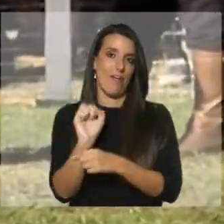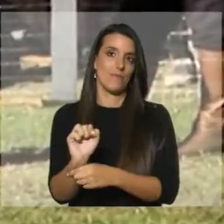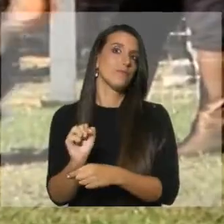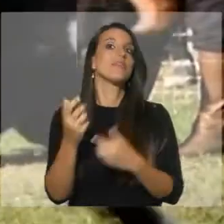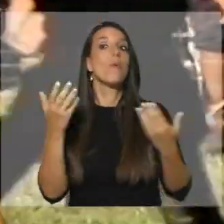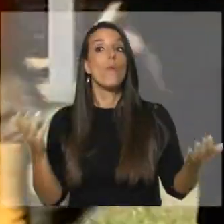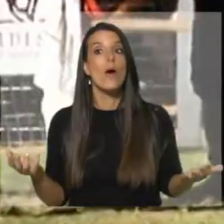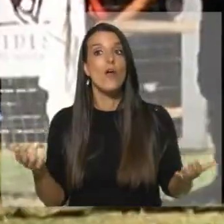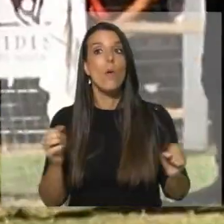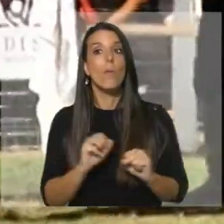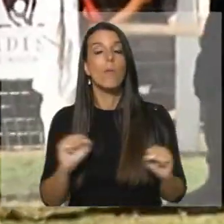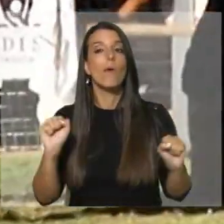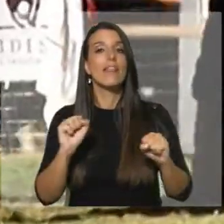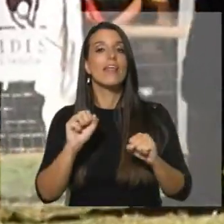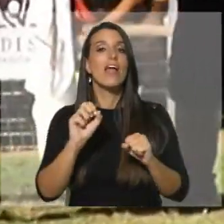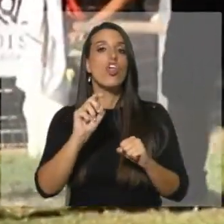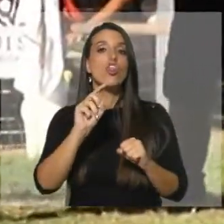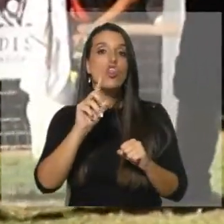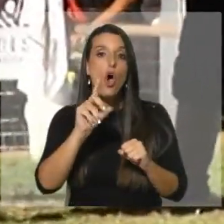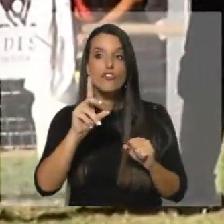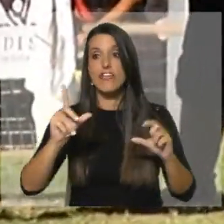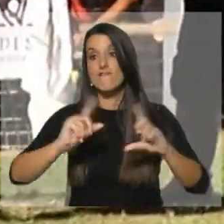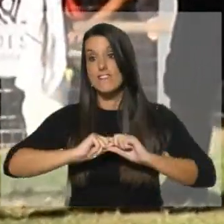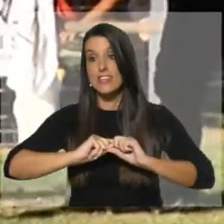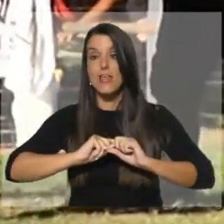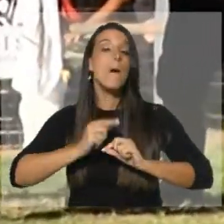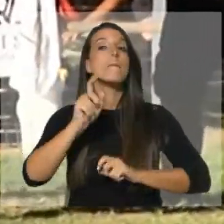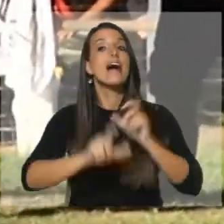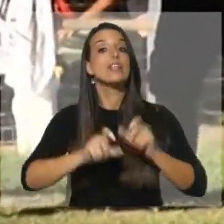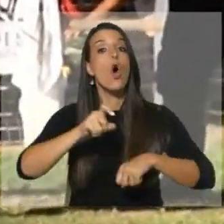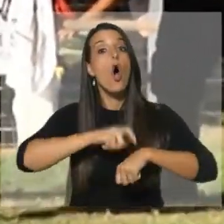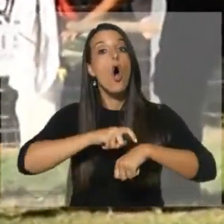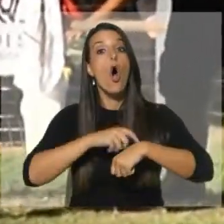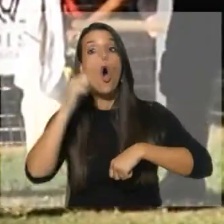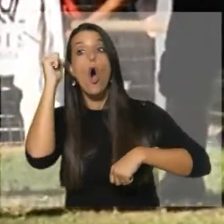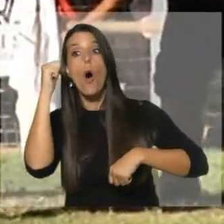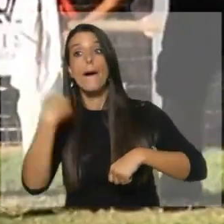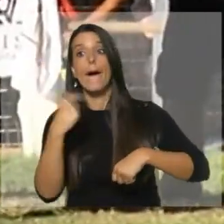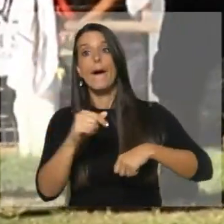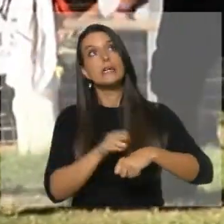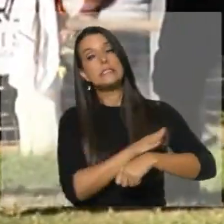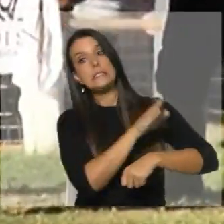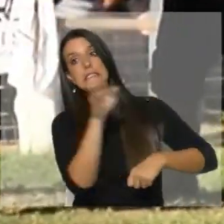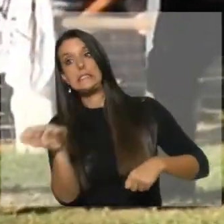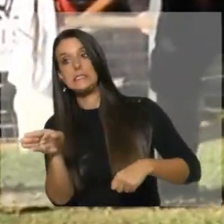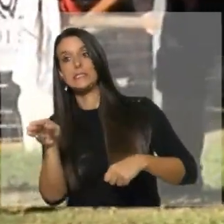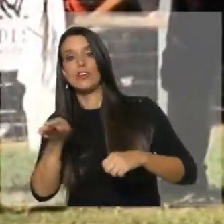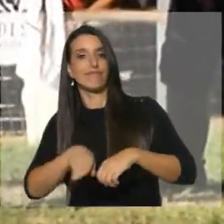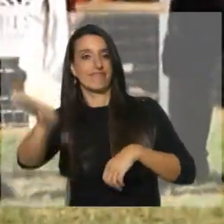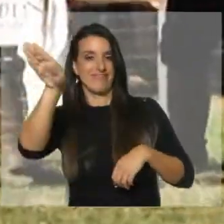de, bueno, tratar de cerrar antes de las 12 para dar tiempo para que estén coordinados los ómnibus para la salida, la última salida que tienen desde este